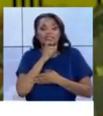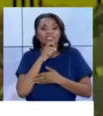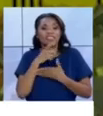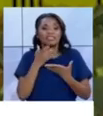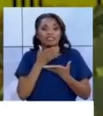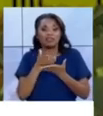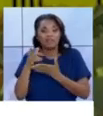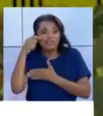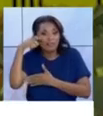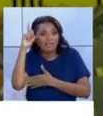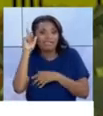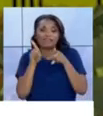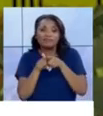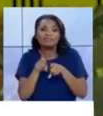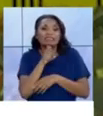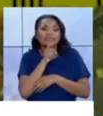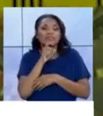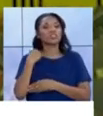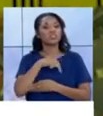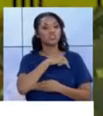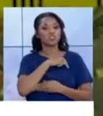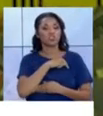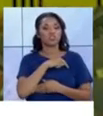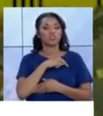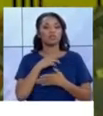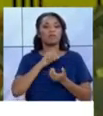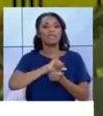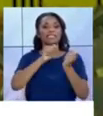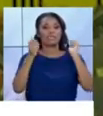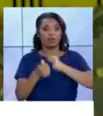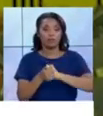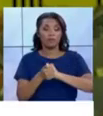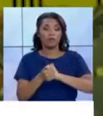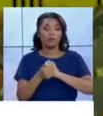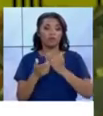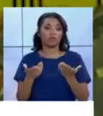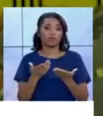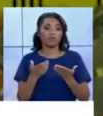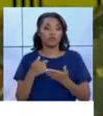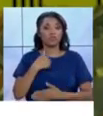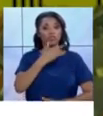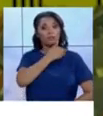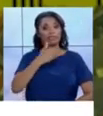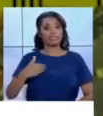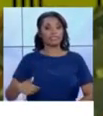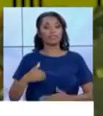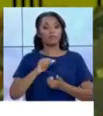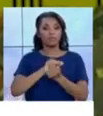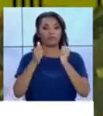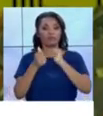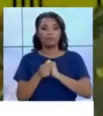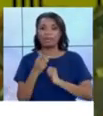a desmontar el control de precios una vez lleguemos al gobierno no se puede hacer de la noche a la mañana pero lo